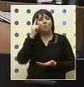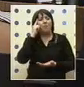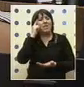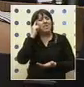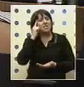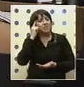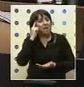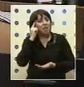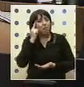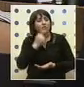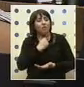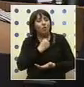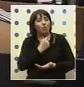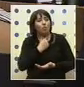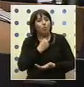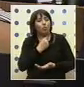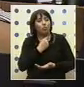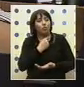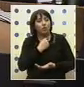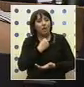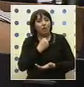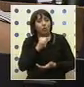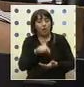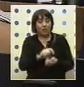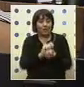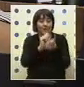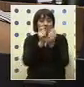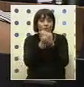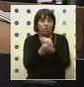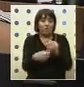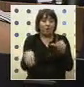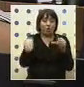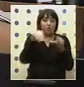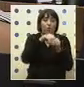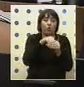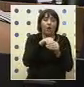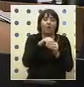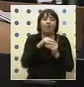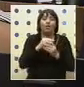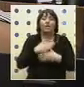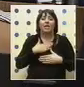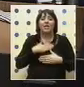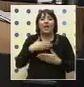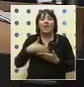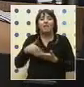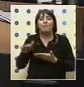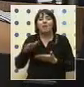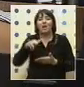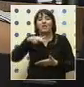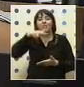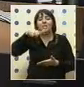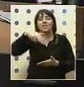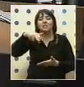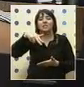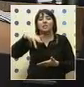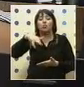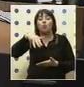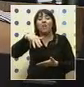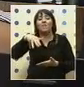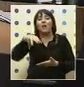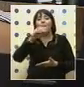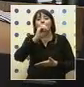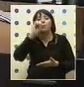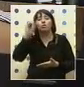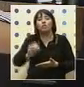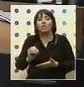hubiese gustado que esta reforma incorporase los anhelos de eliminar el 19% del IVA al libro, como lo dije